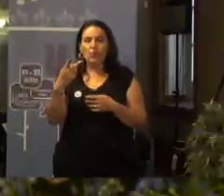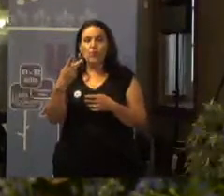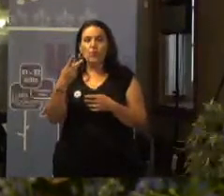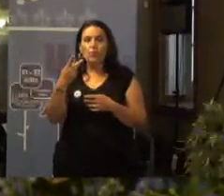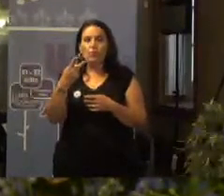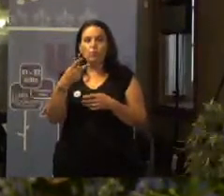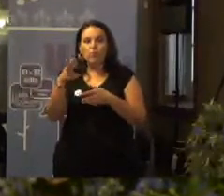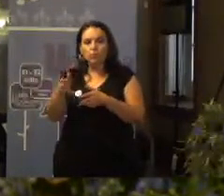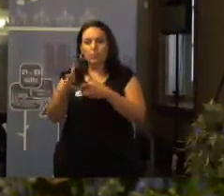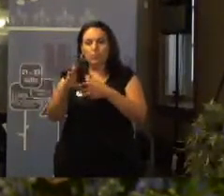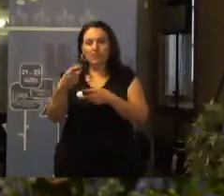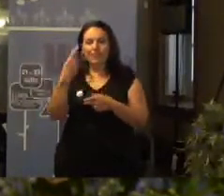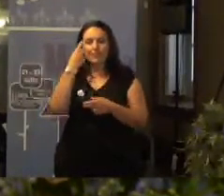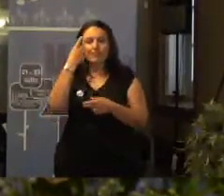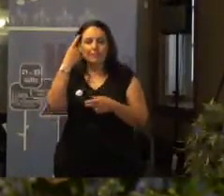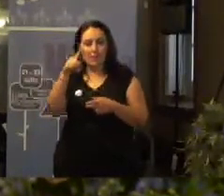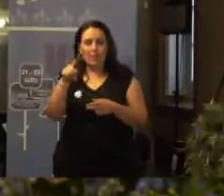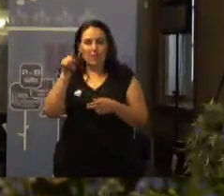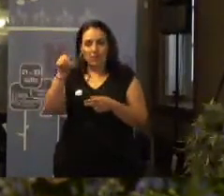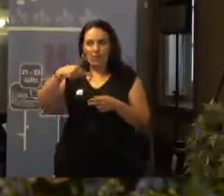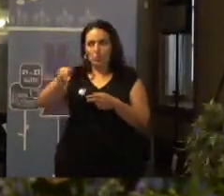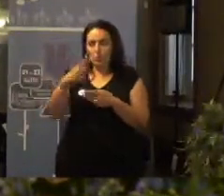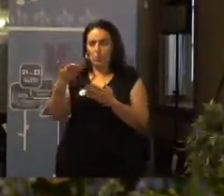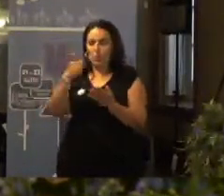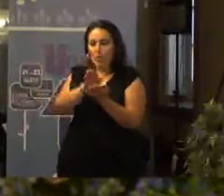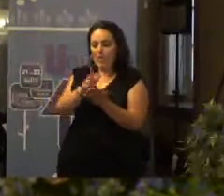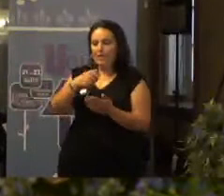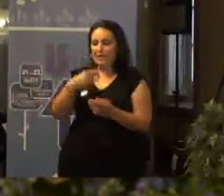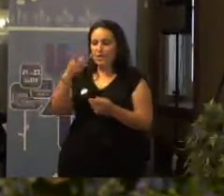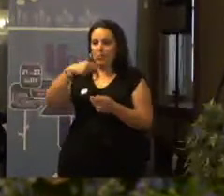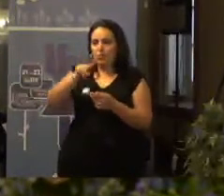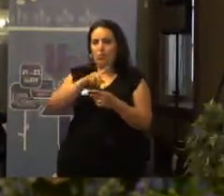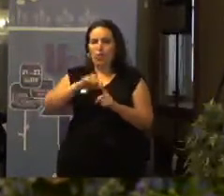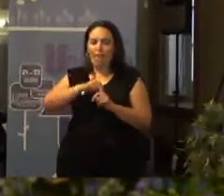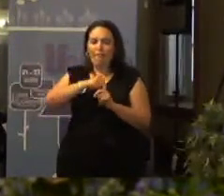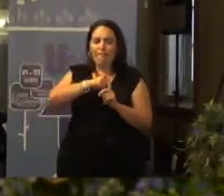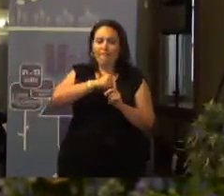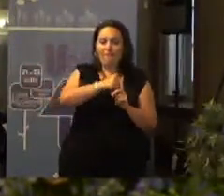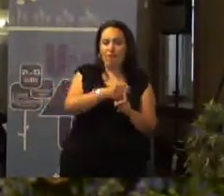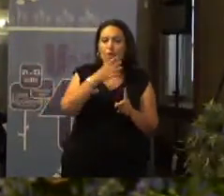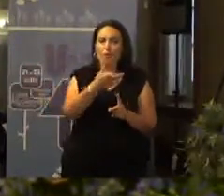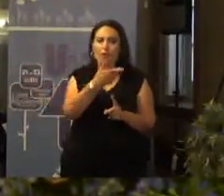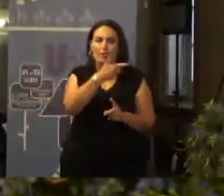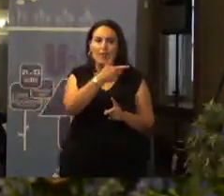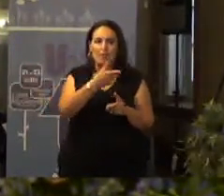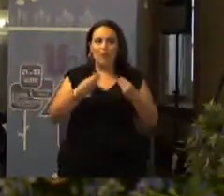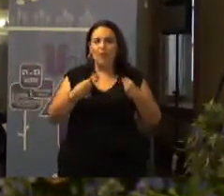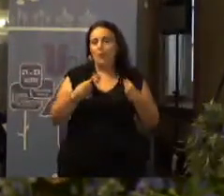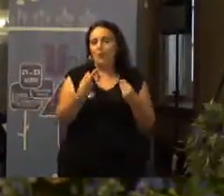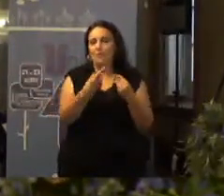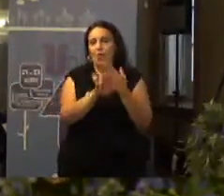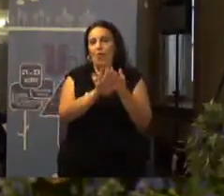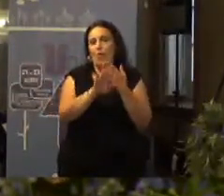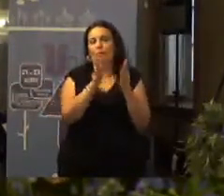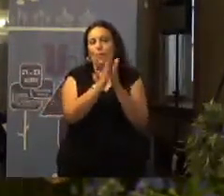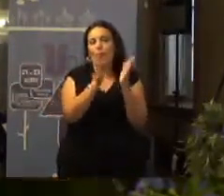di: y sepan que solo muero si ustedes van aflojando, porque el que murió peleando vive en cada compañero. Deixo vos co Xosé